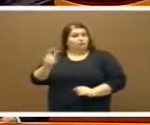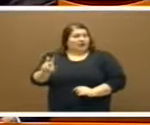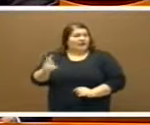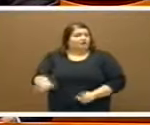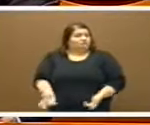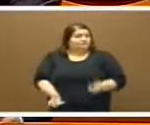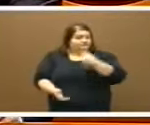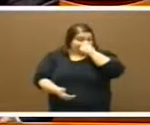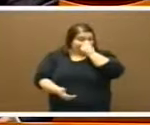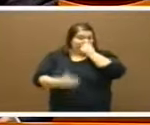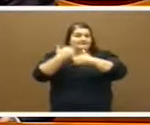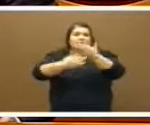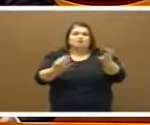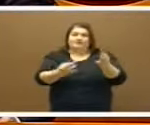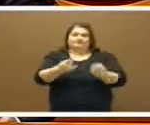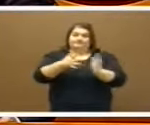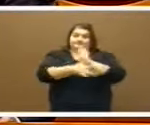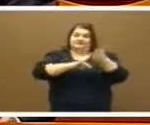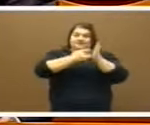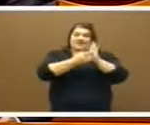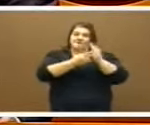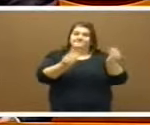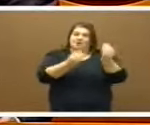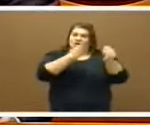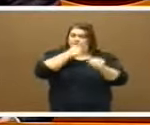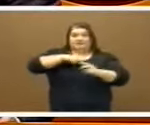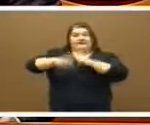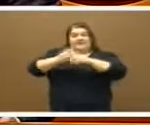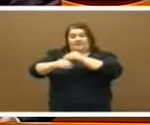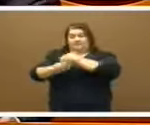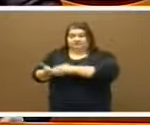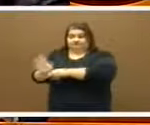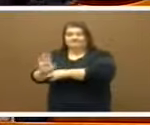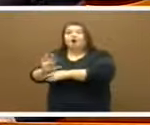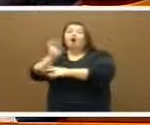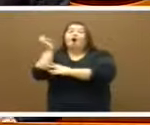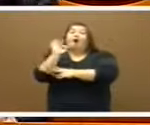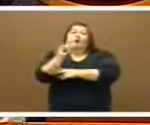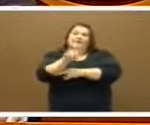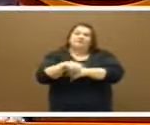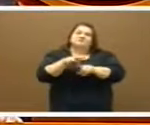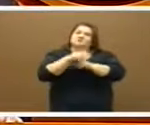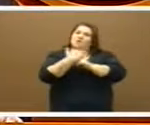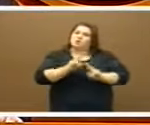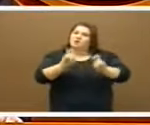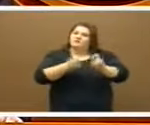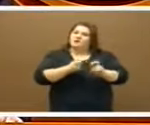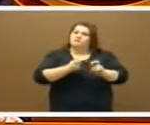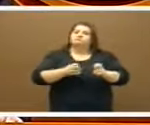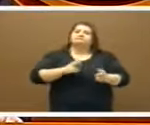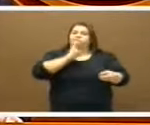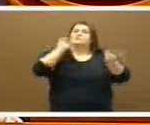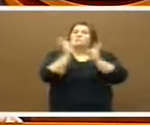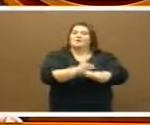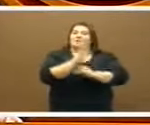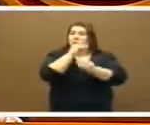Ese proceso incluye mejores técnicas que lo que hemos hecho con nuestras enmiendas y o dar respuesta a situaciones nuevas que no merecen